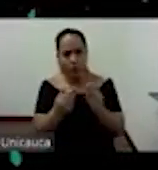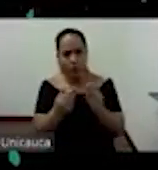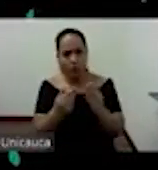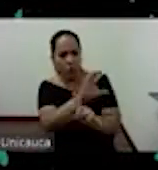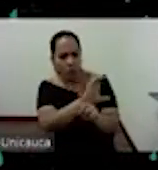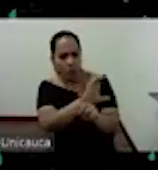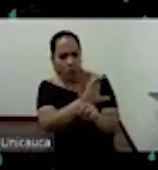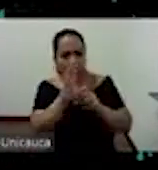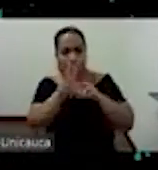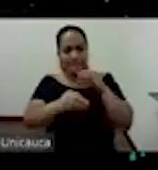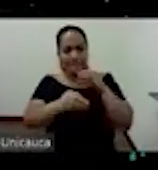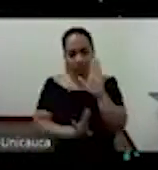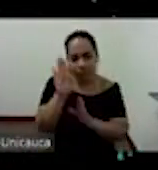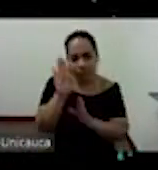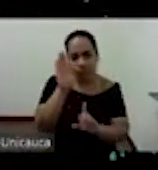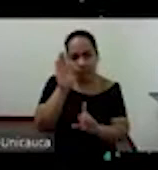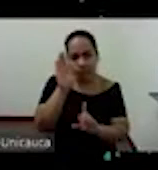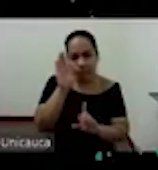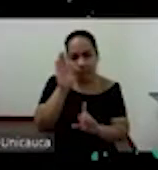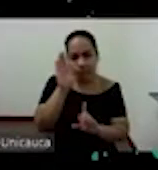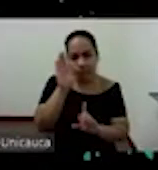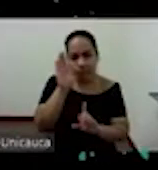desarrollo de la cultura de las comunidades.